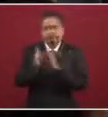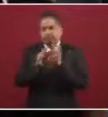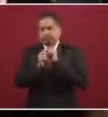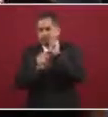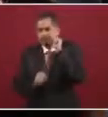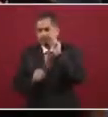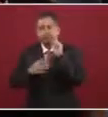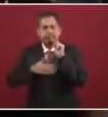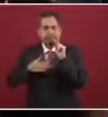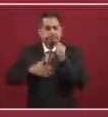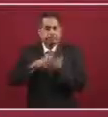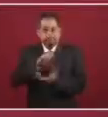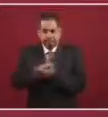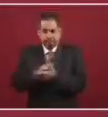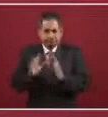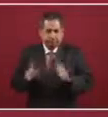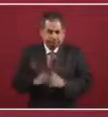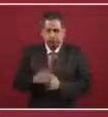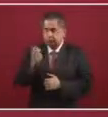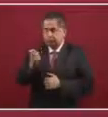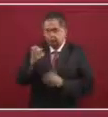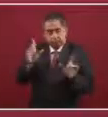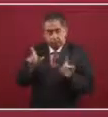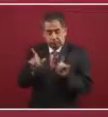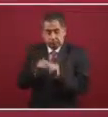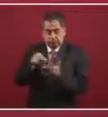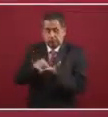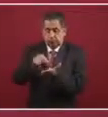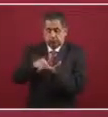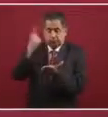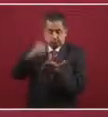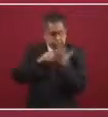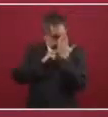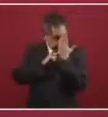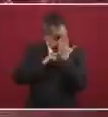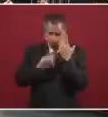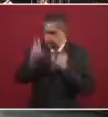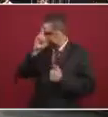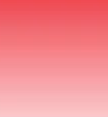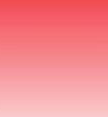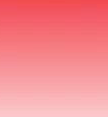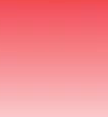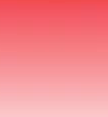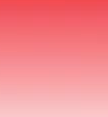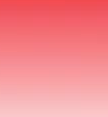de democracia y de no intervención. Por lo tanto, vamos a ser congruentes con ese principio.